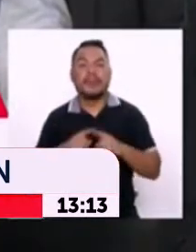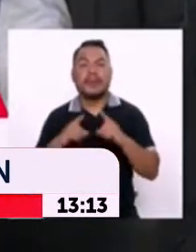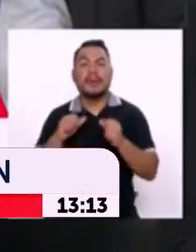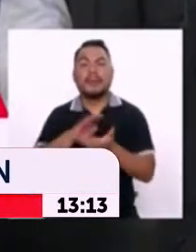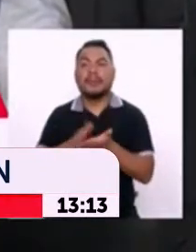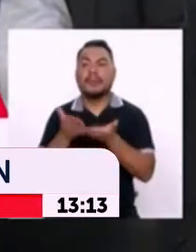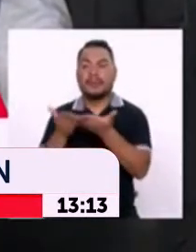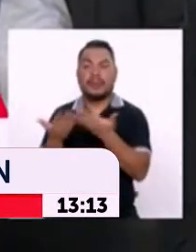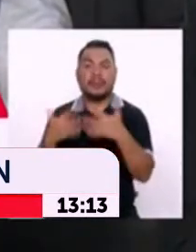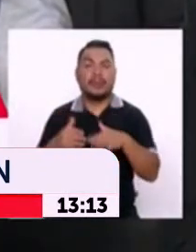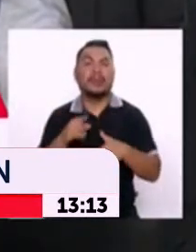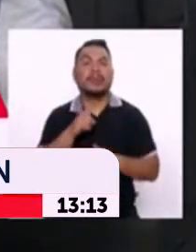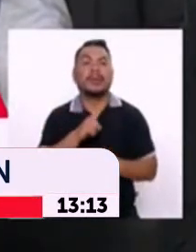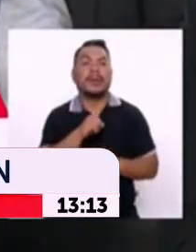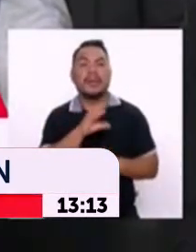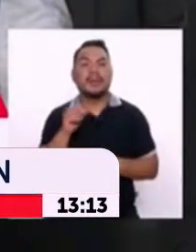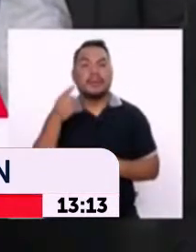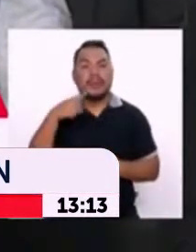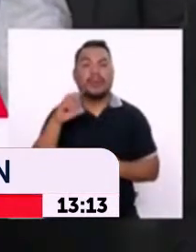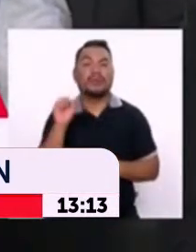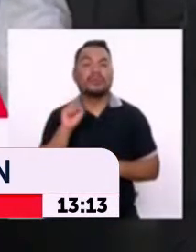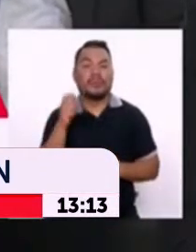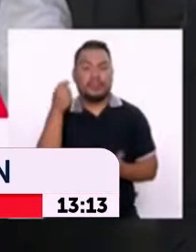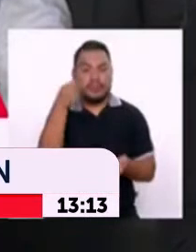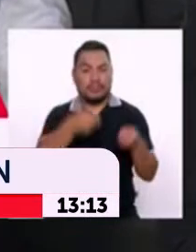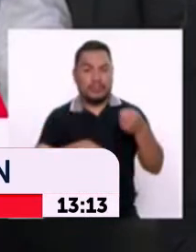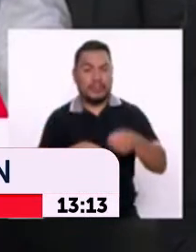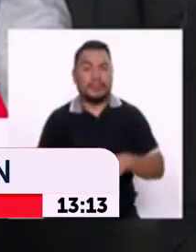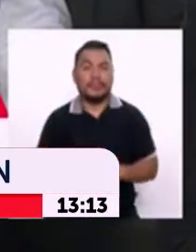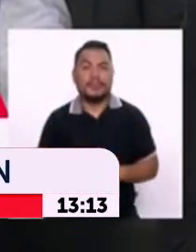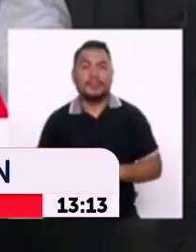ha supuesto una inversión de 100 millones de soles.